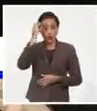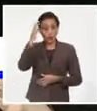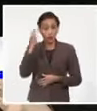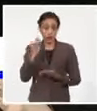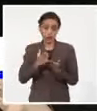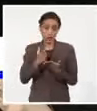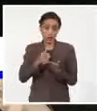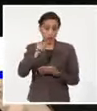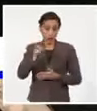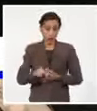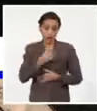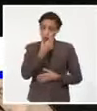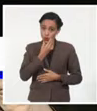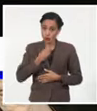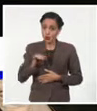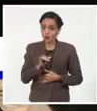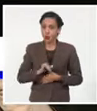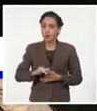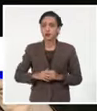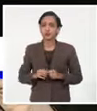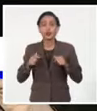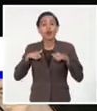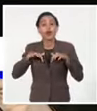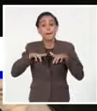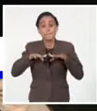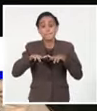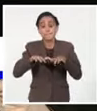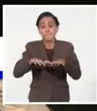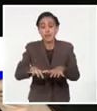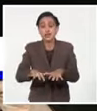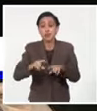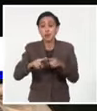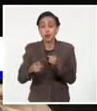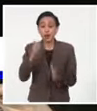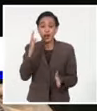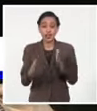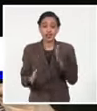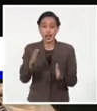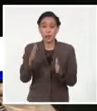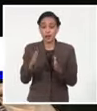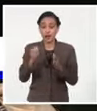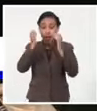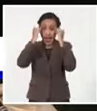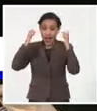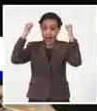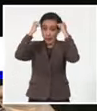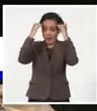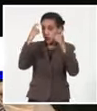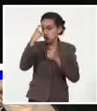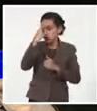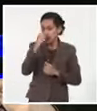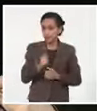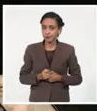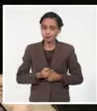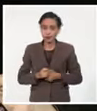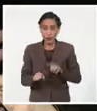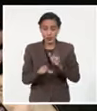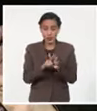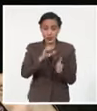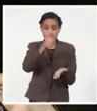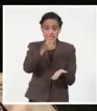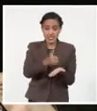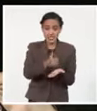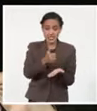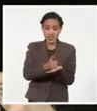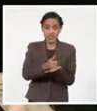juveniles. Iniciamos una marcha también aperturando la jornada Camilo Che, que salimos desde la sede del Comité Municipal de la Juventud hacia el